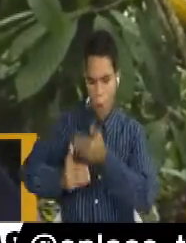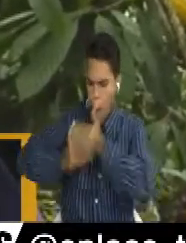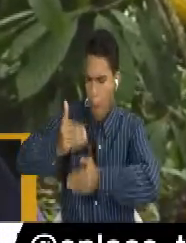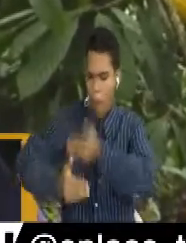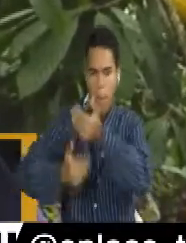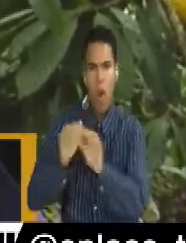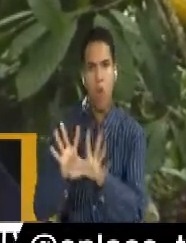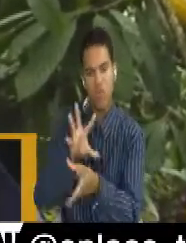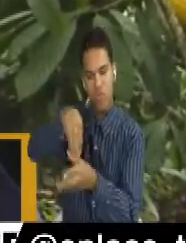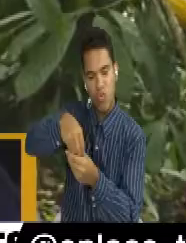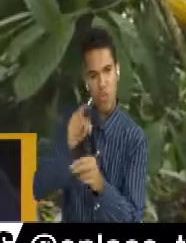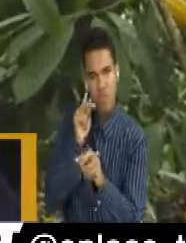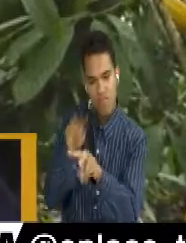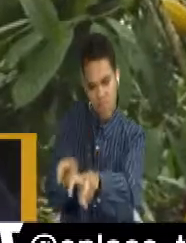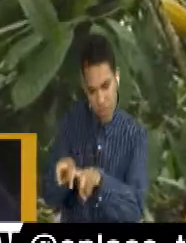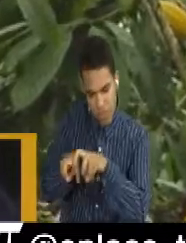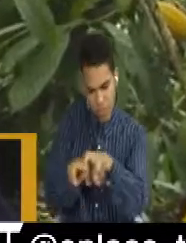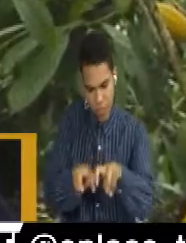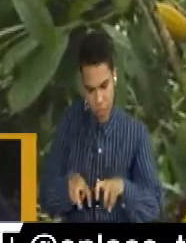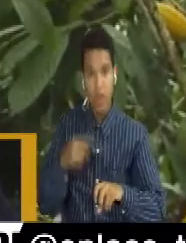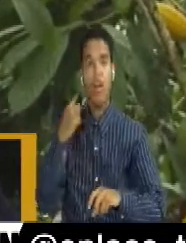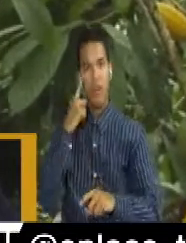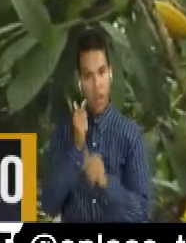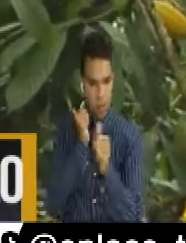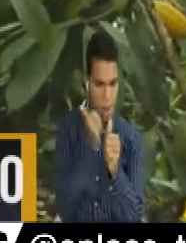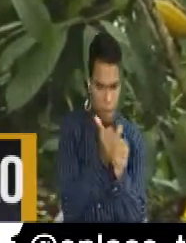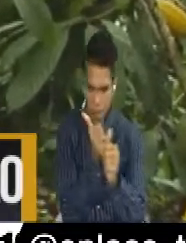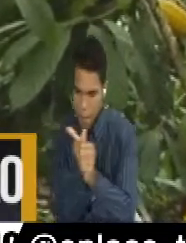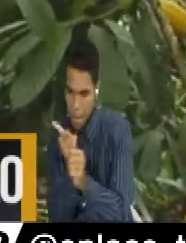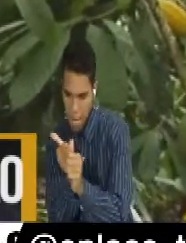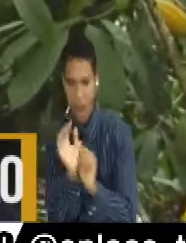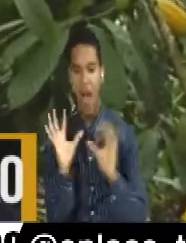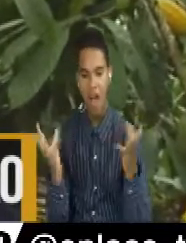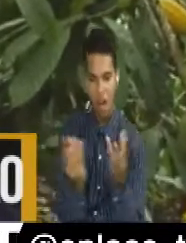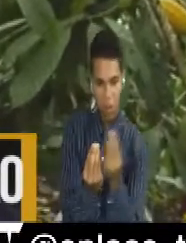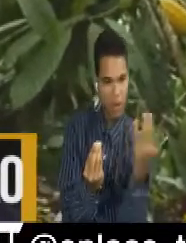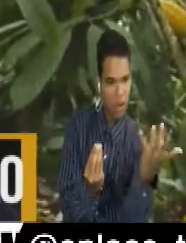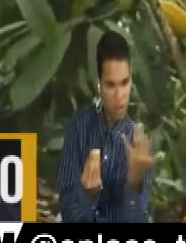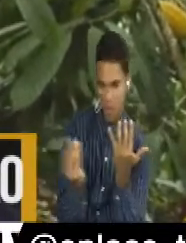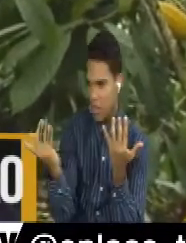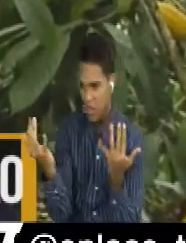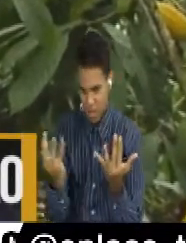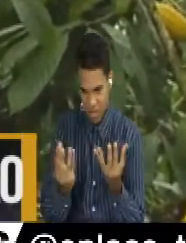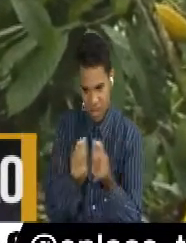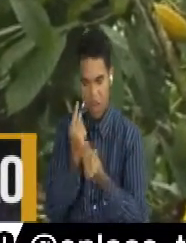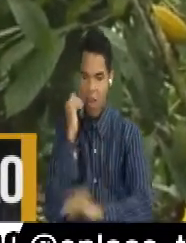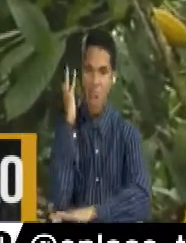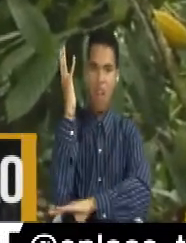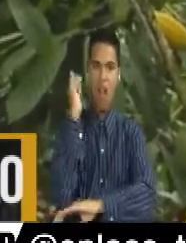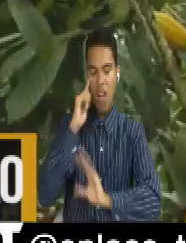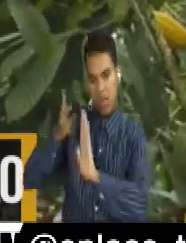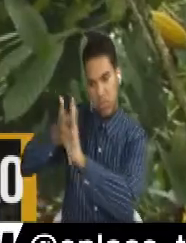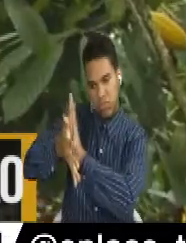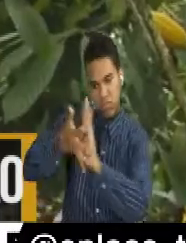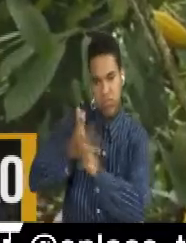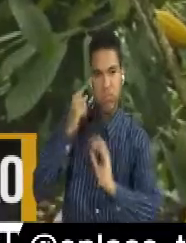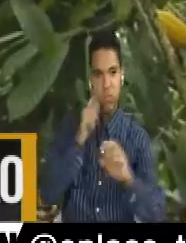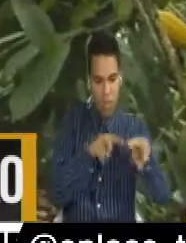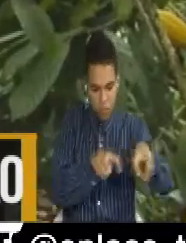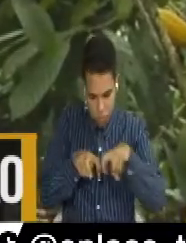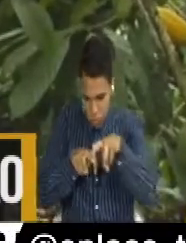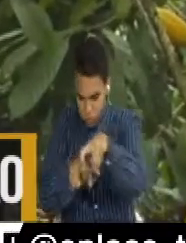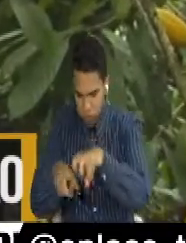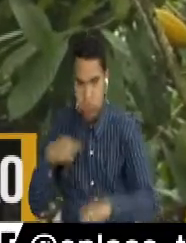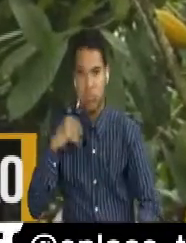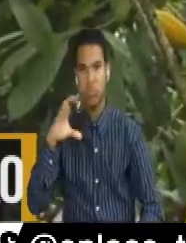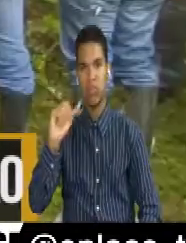cultivo. Acompañamiento individual, pero también a capacitaciones grupales como este curso técnico sobre el manejo integral del cultivo del cacao y las perspectivas del